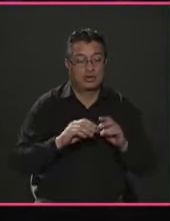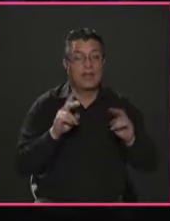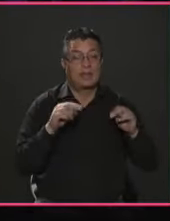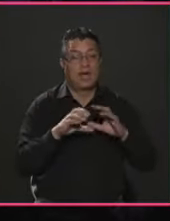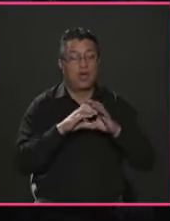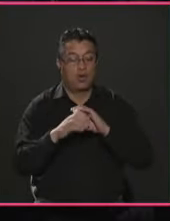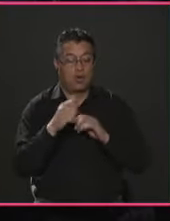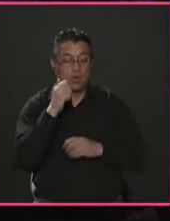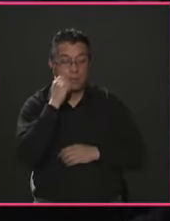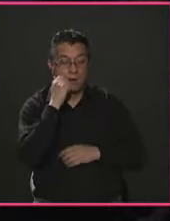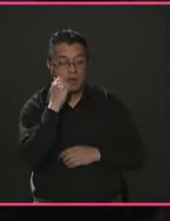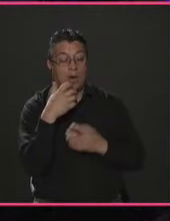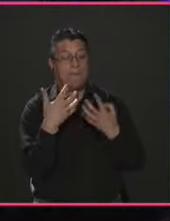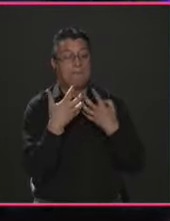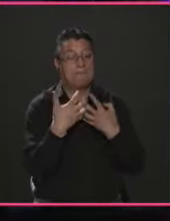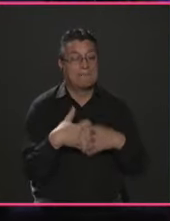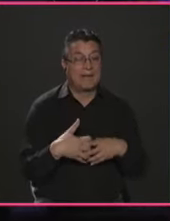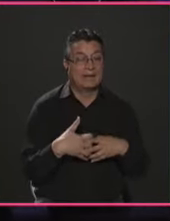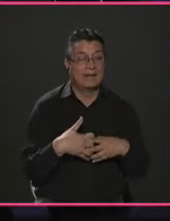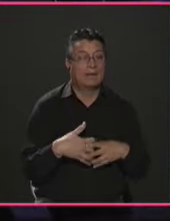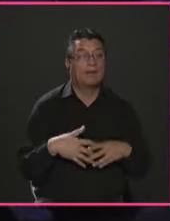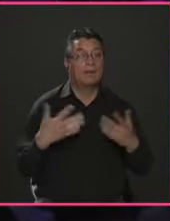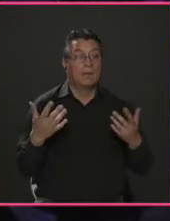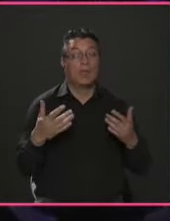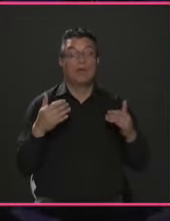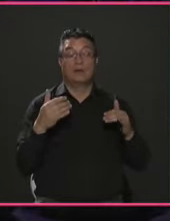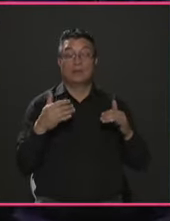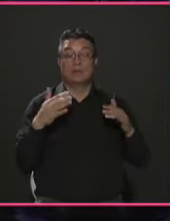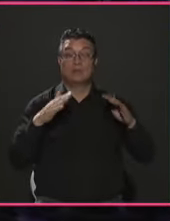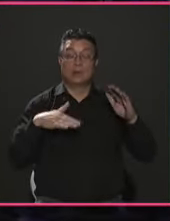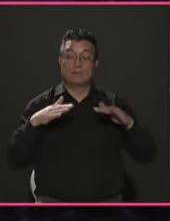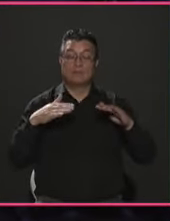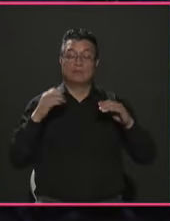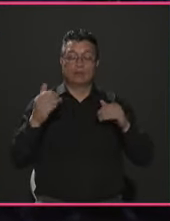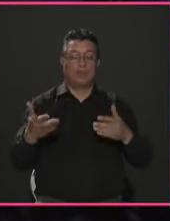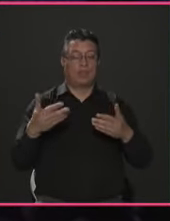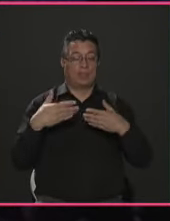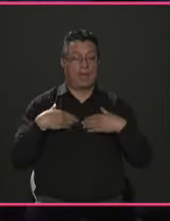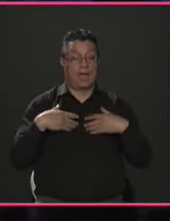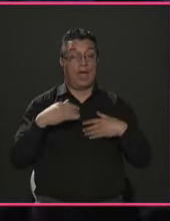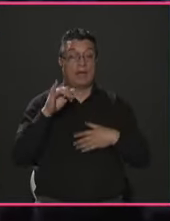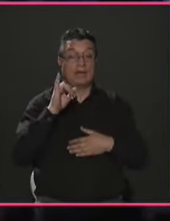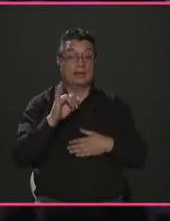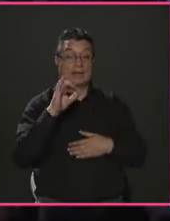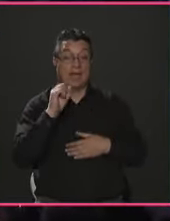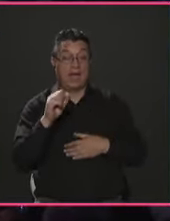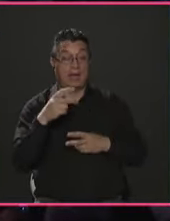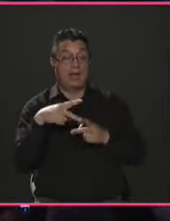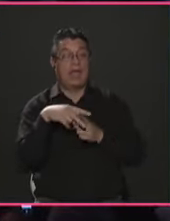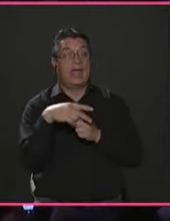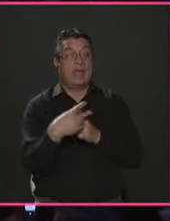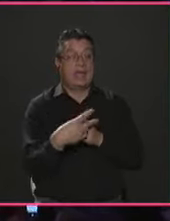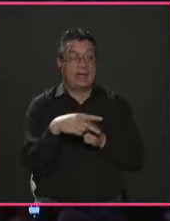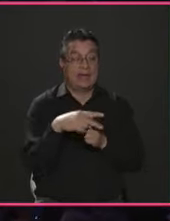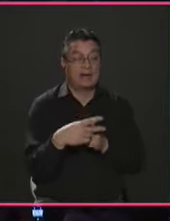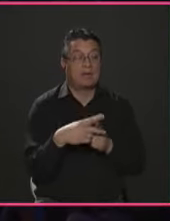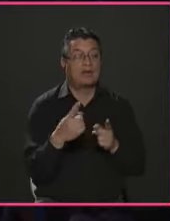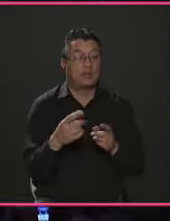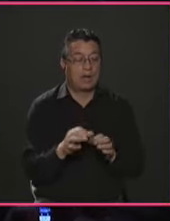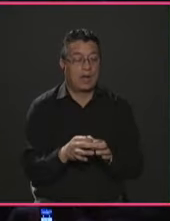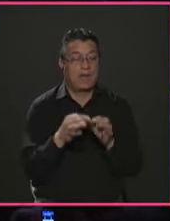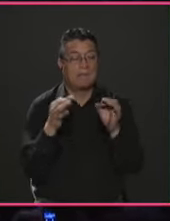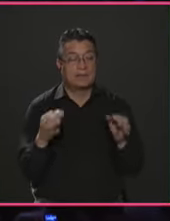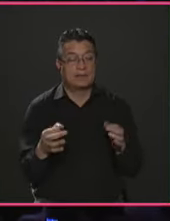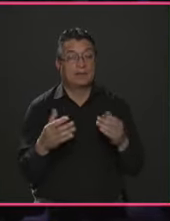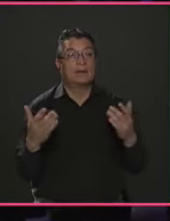humana máquina básicamente porque lo que de alguna forma nos entrega la Inteligencia artificial son herramientas que tienen un ingrediente en particular